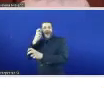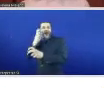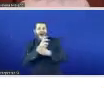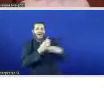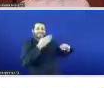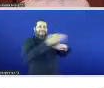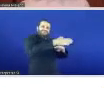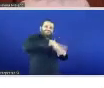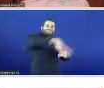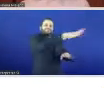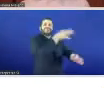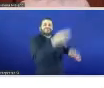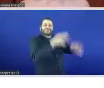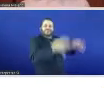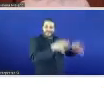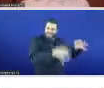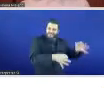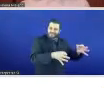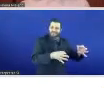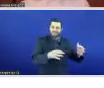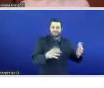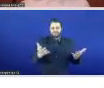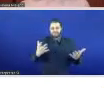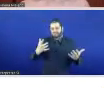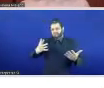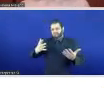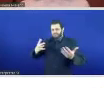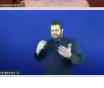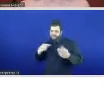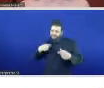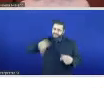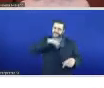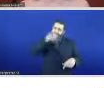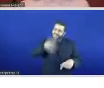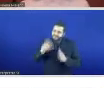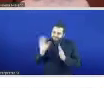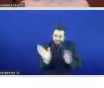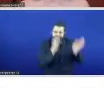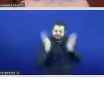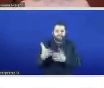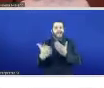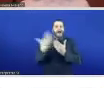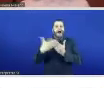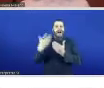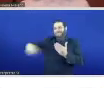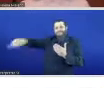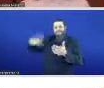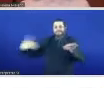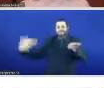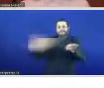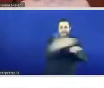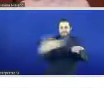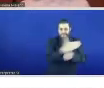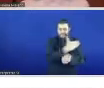para facilitar ese acceso, pero no cualquier acceso, es un acceso de una justicia respetuosa del